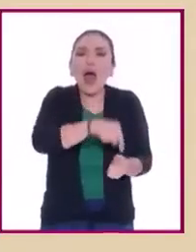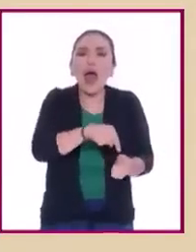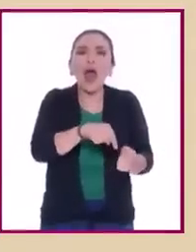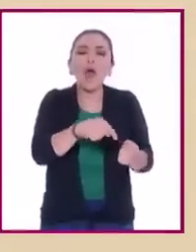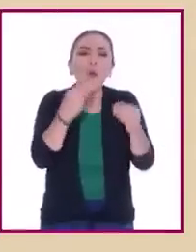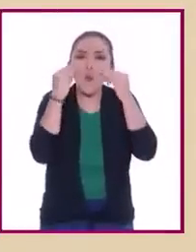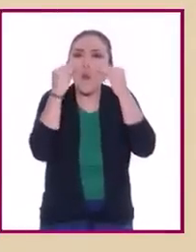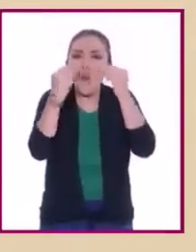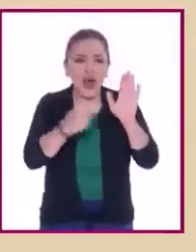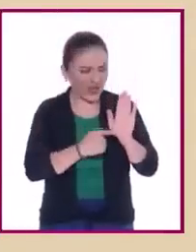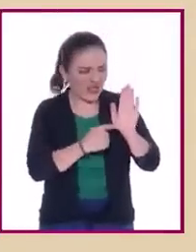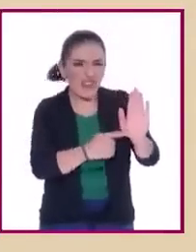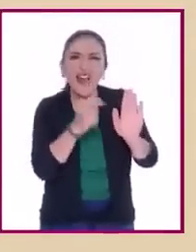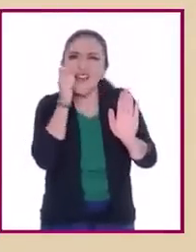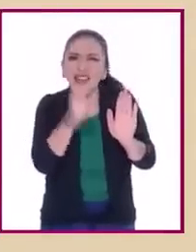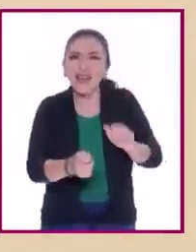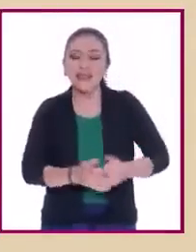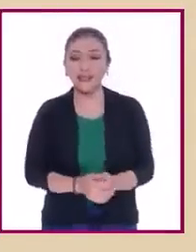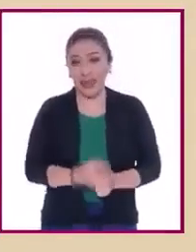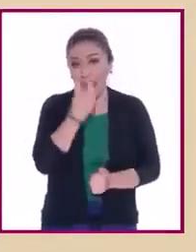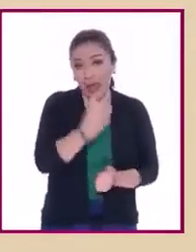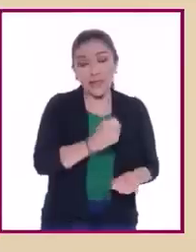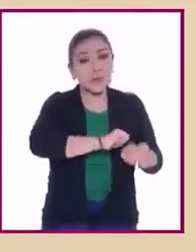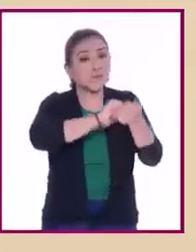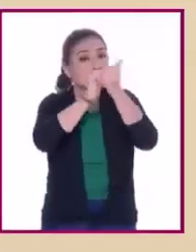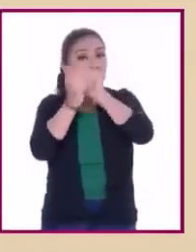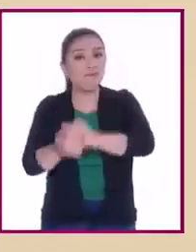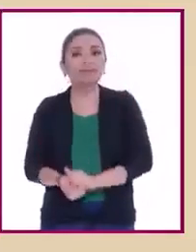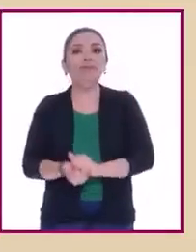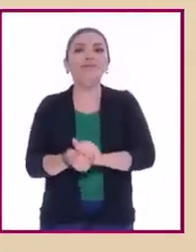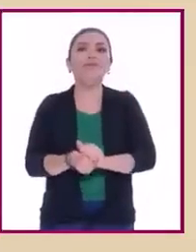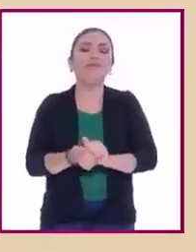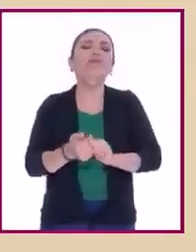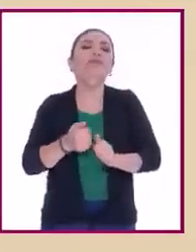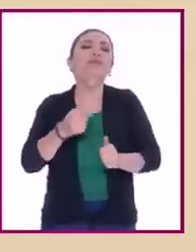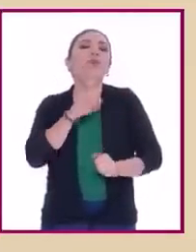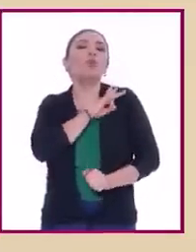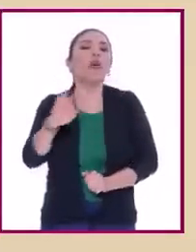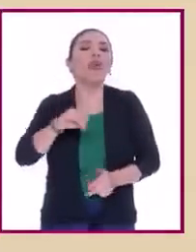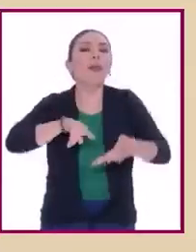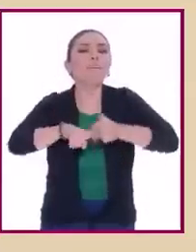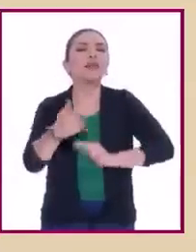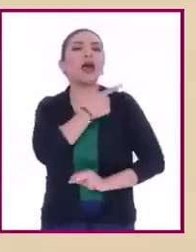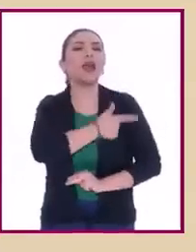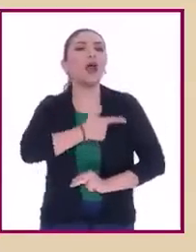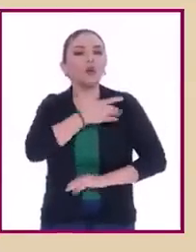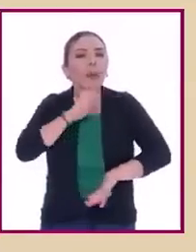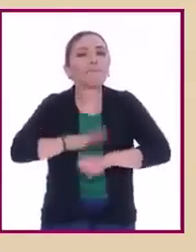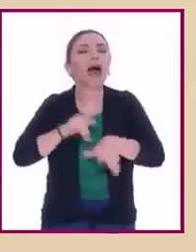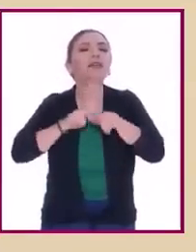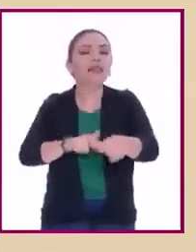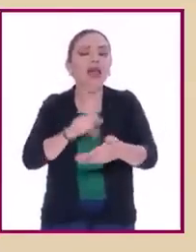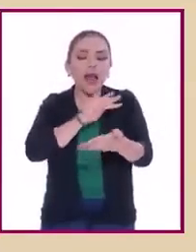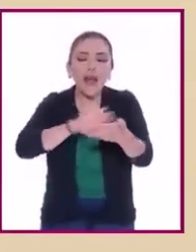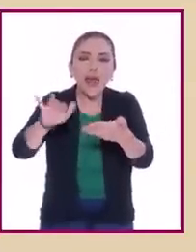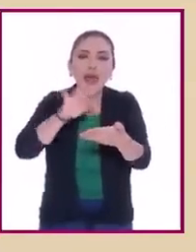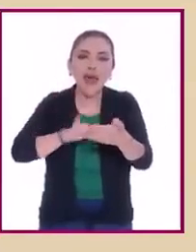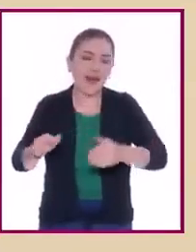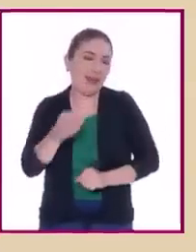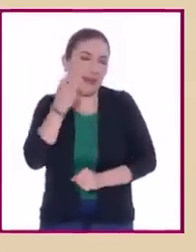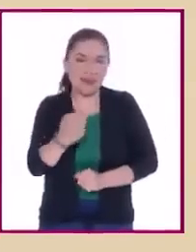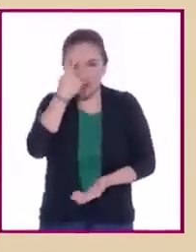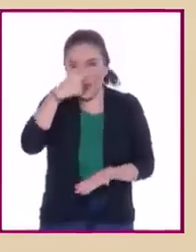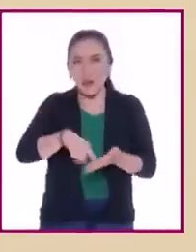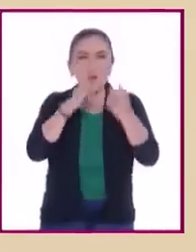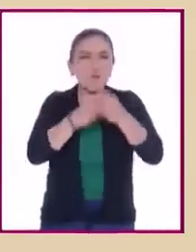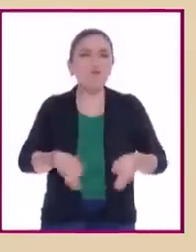es qué es lo que te están mostrando entonces a partir de ahí nace el gusto por poder seguir leyendo Yo creo que